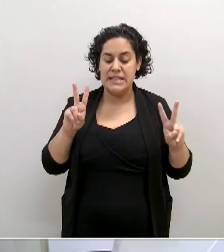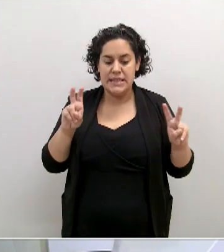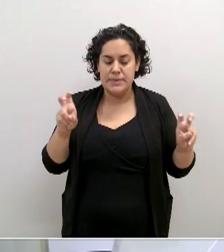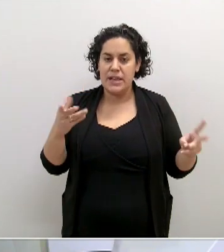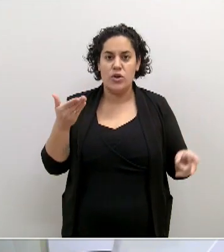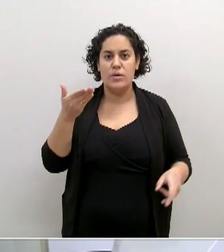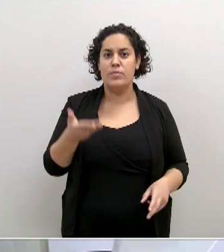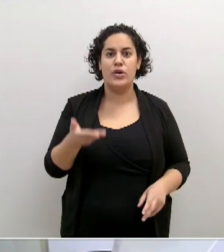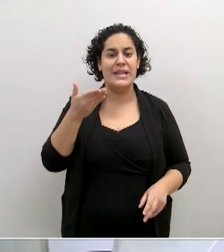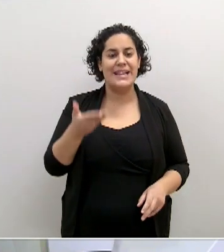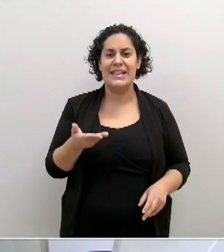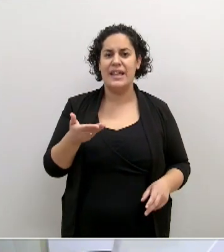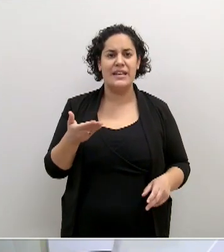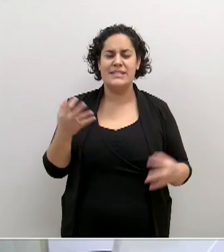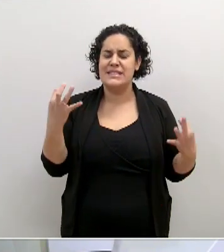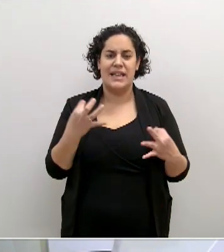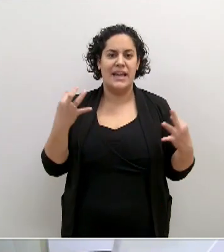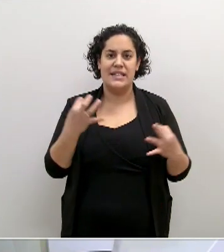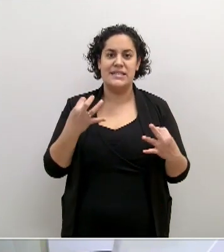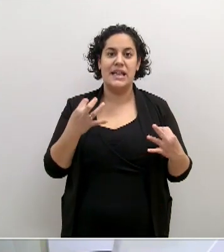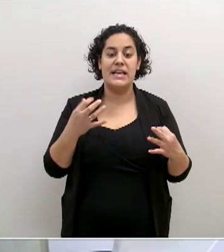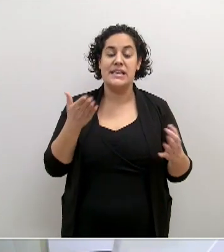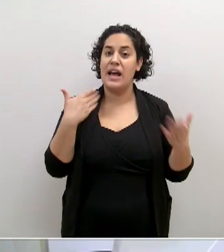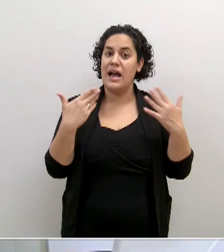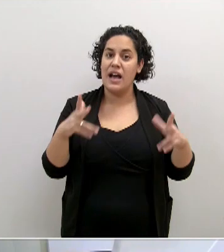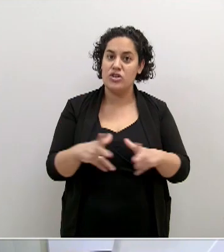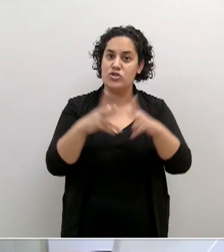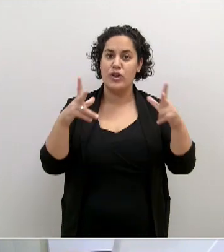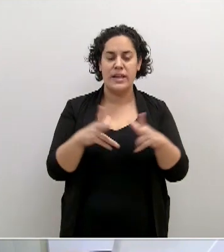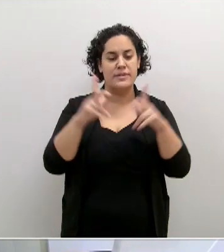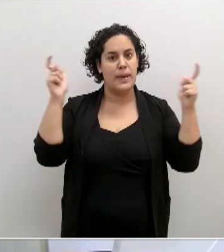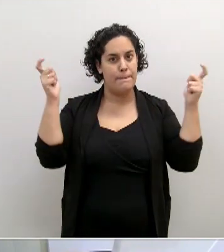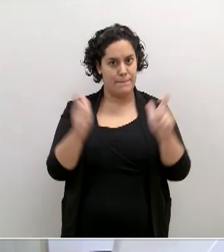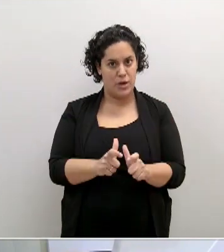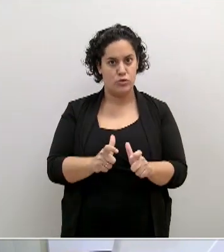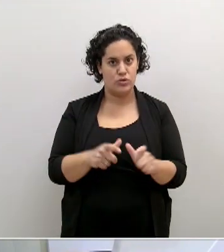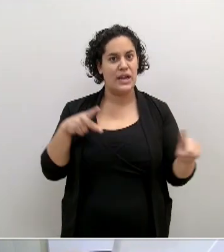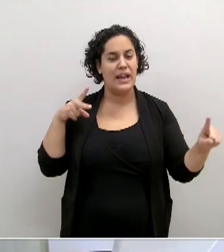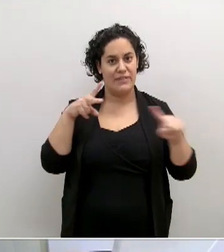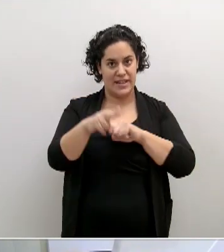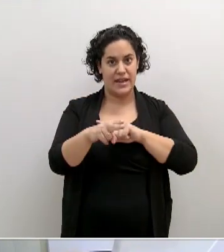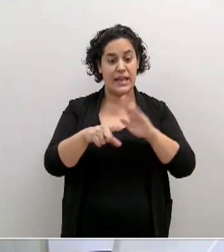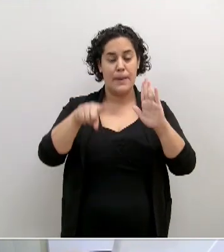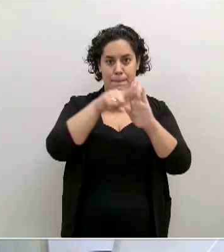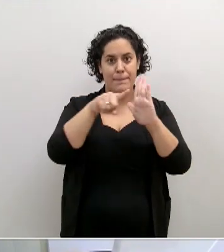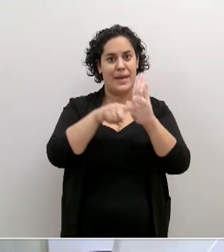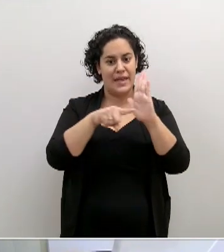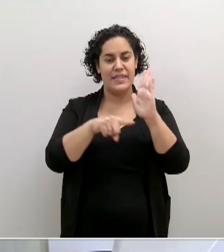es disminuir la interacción social y se han venido tomando medidas y las medidas que se toman hoy